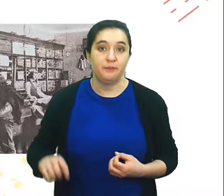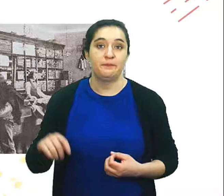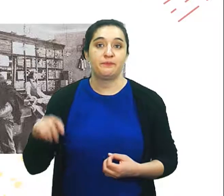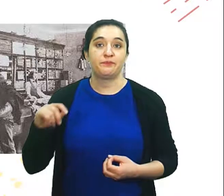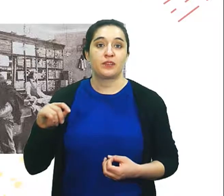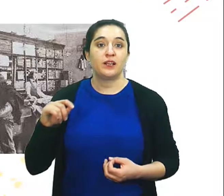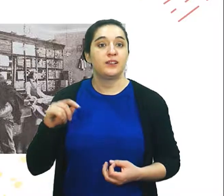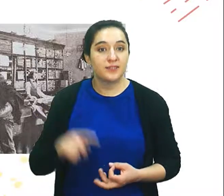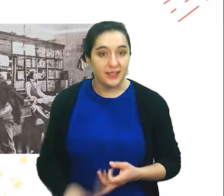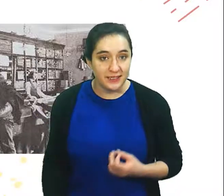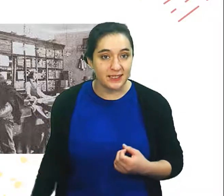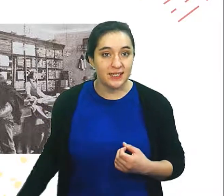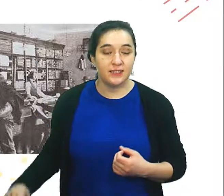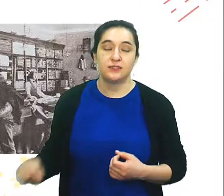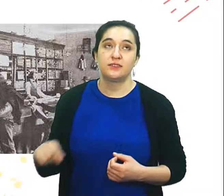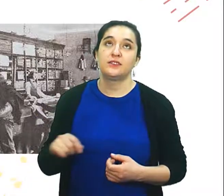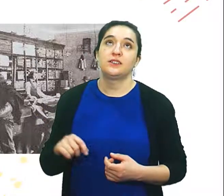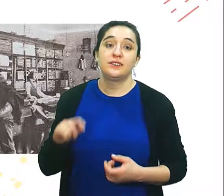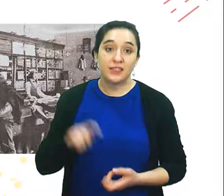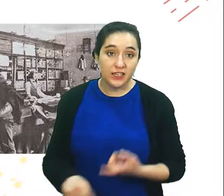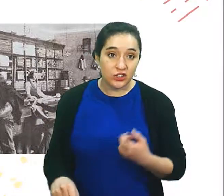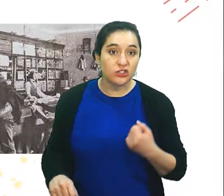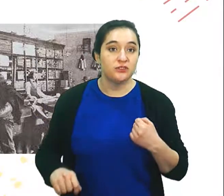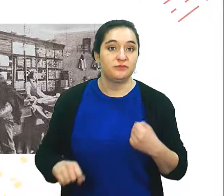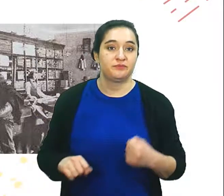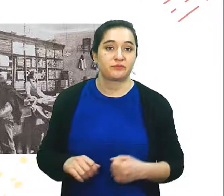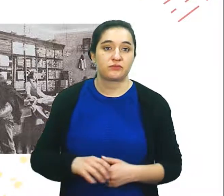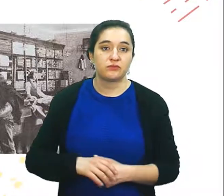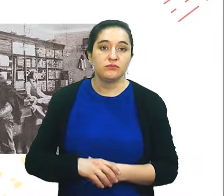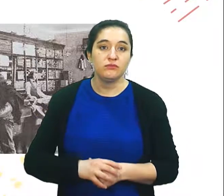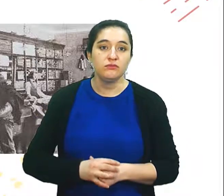cobre, salitre, trigo,